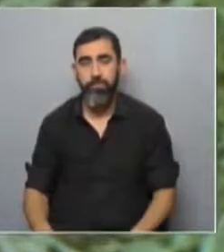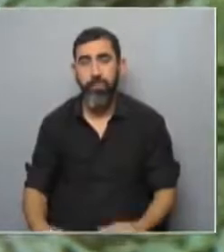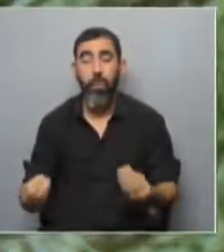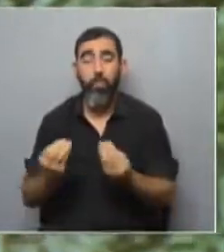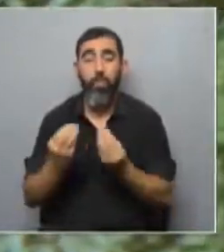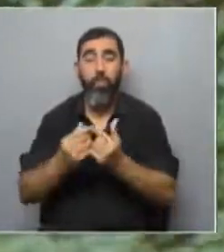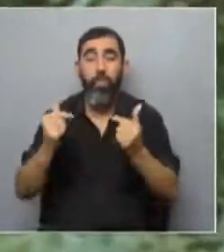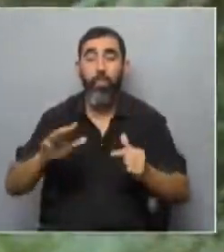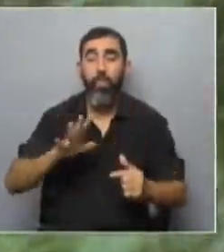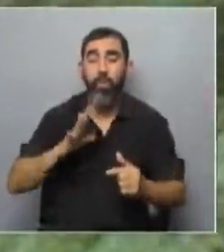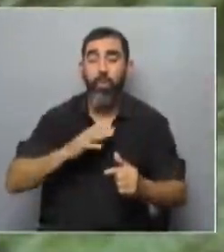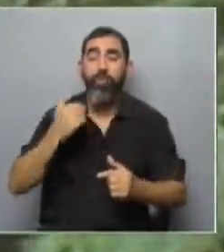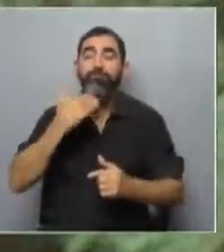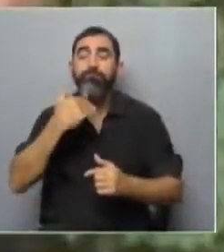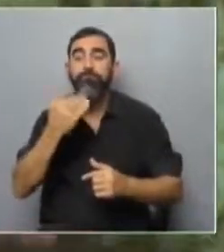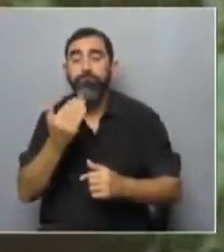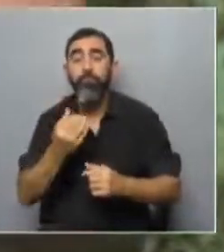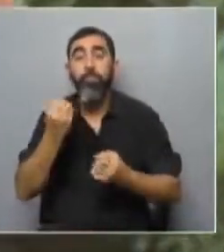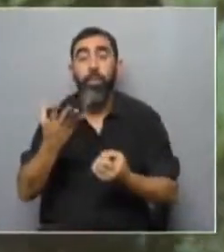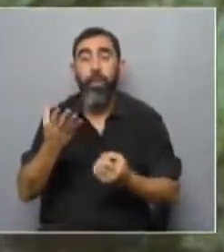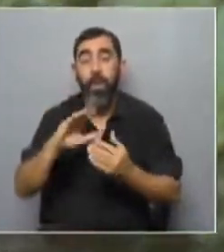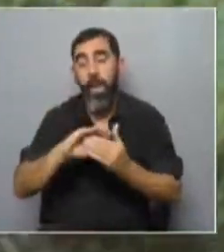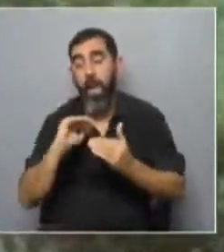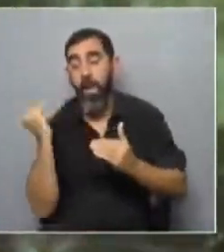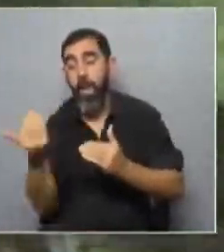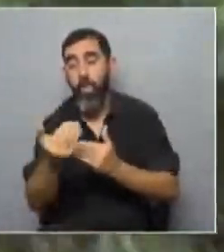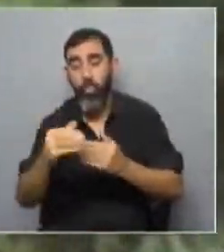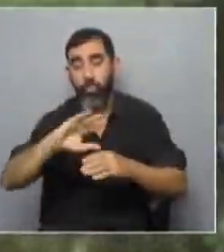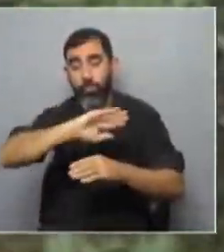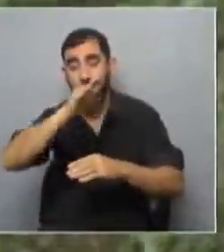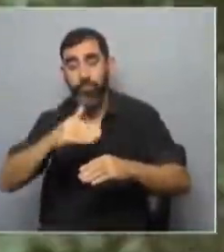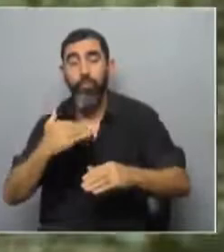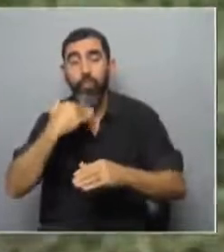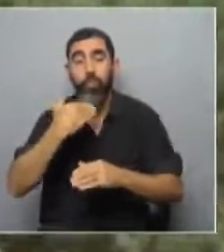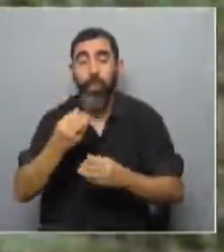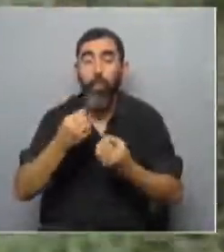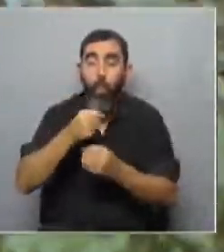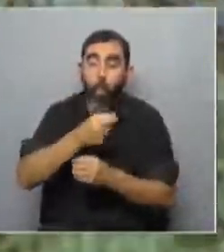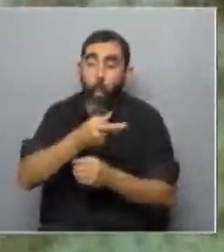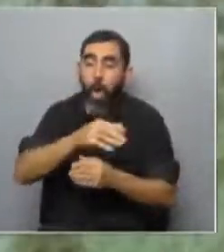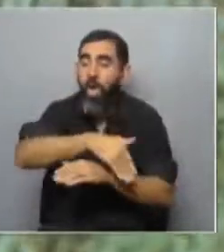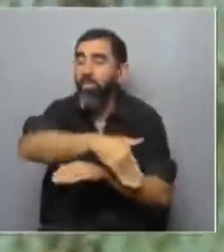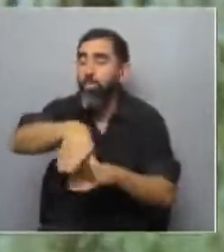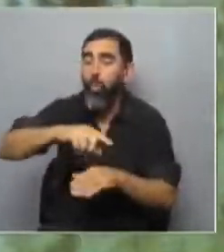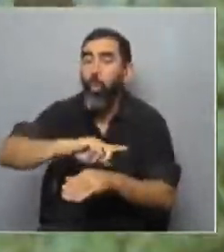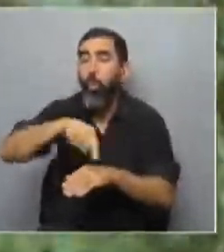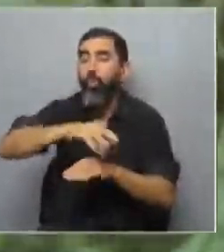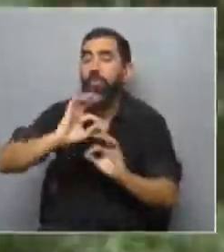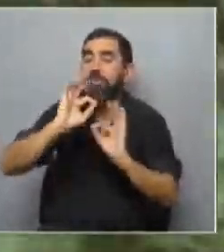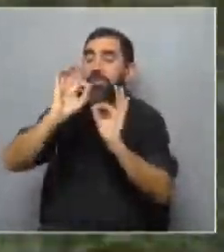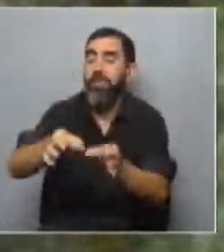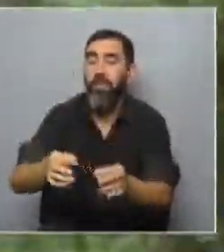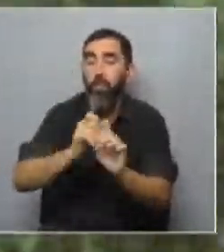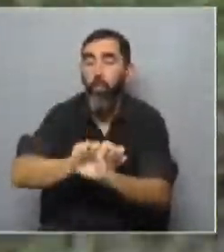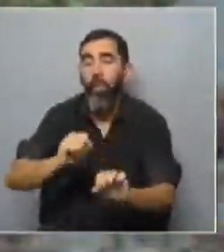que todavía no tenemos mucha idea porque están al costado de las barrancas, o sea, no sabemos qué tanto se extiende el sitio. O sea que podemos estar hablando de